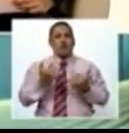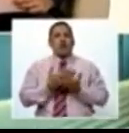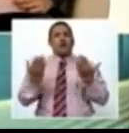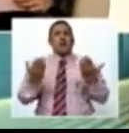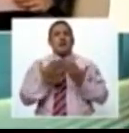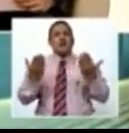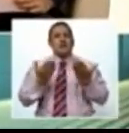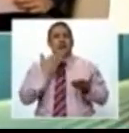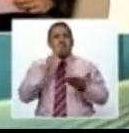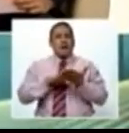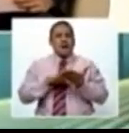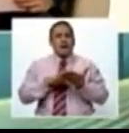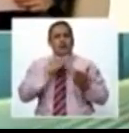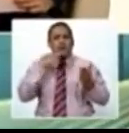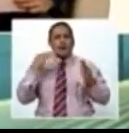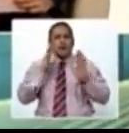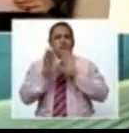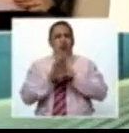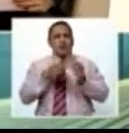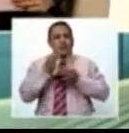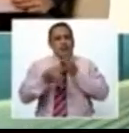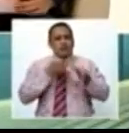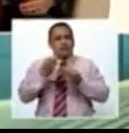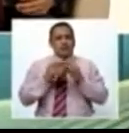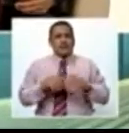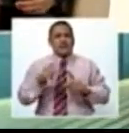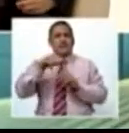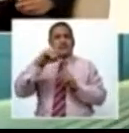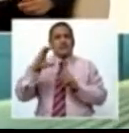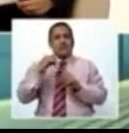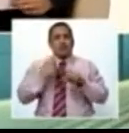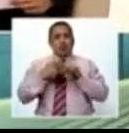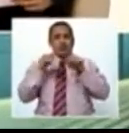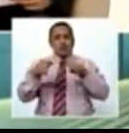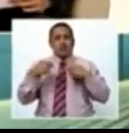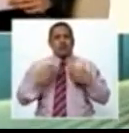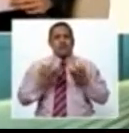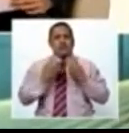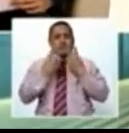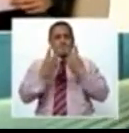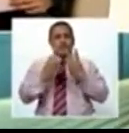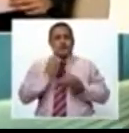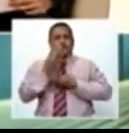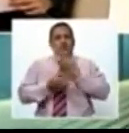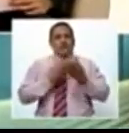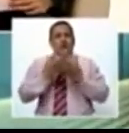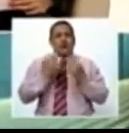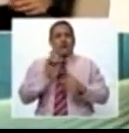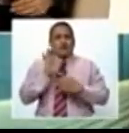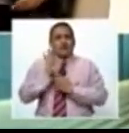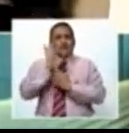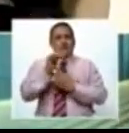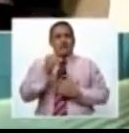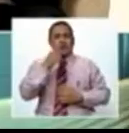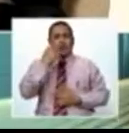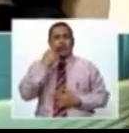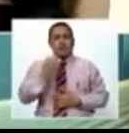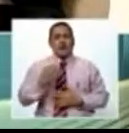los pormenores de este pronunciamiento del Tribunal Constitucional y para ello contamos precisamente con la presencia del doctor